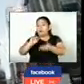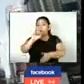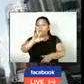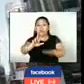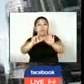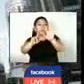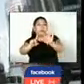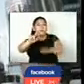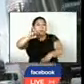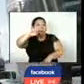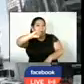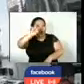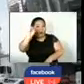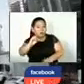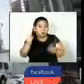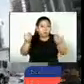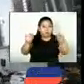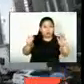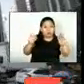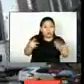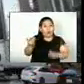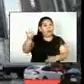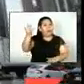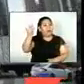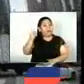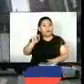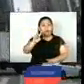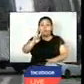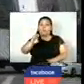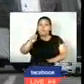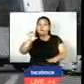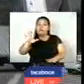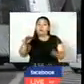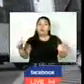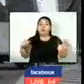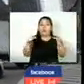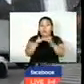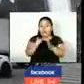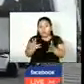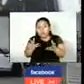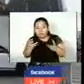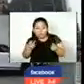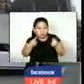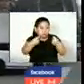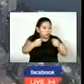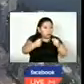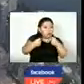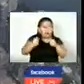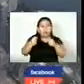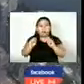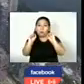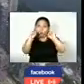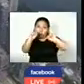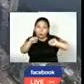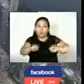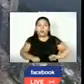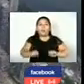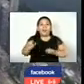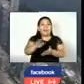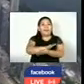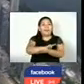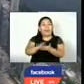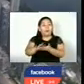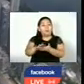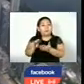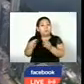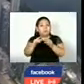con respecto a los niveles de 2005, a la vez que intensificó sus esfuerzos para llegar a las cero emisiones